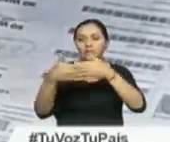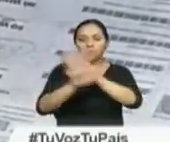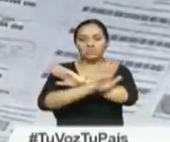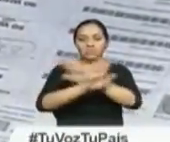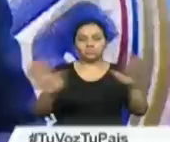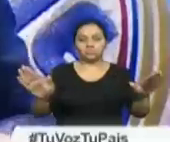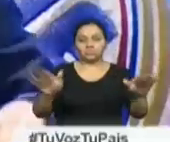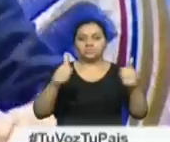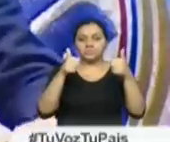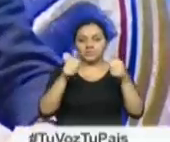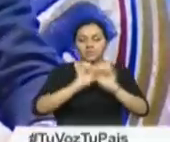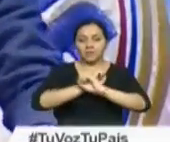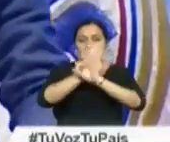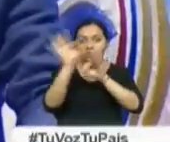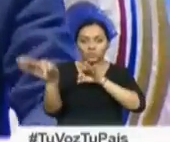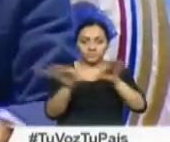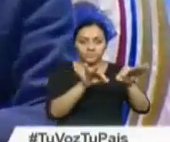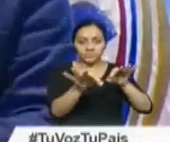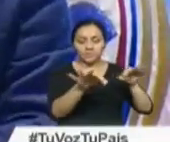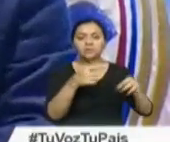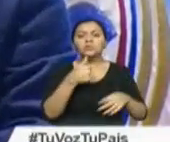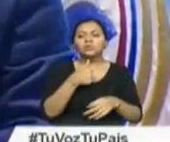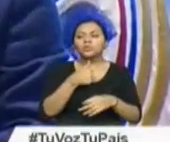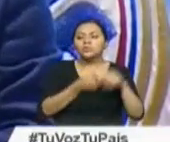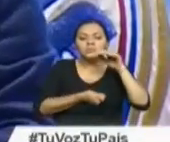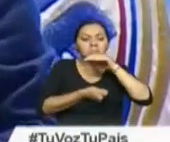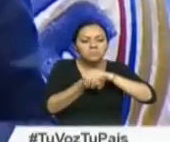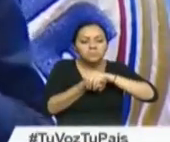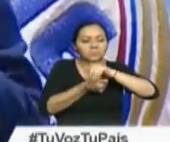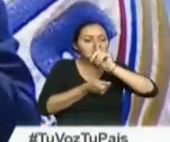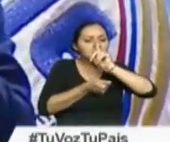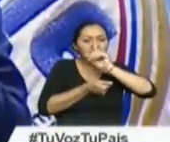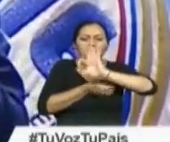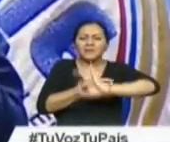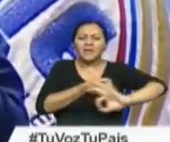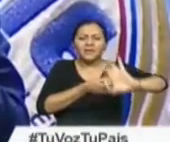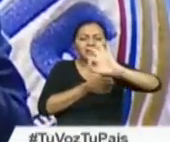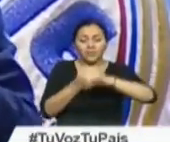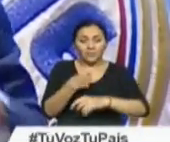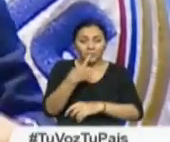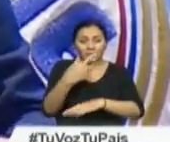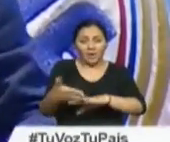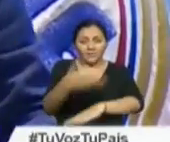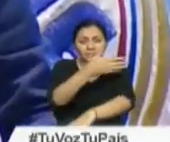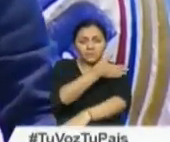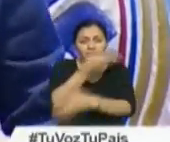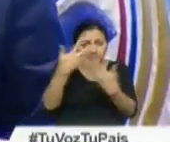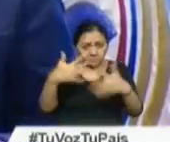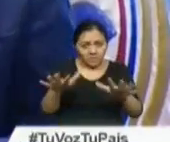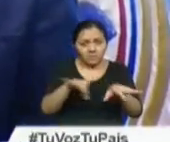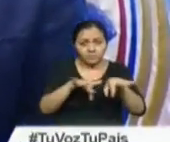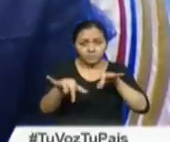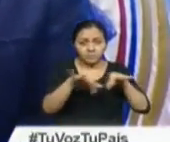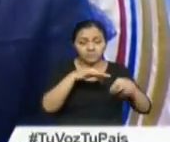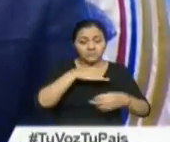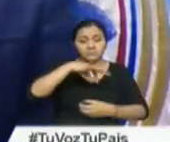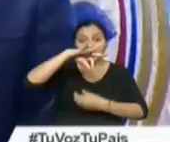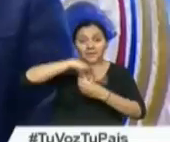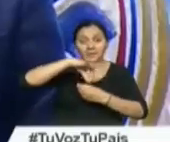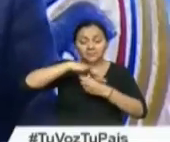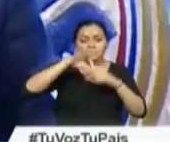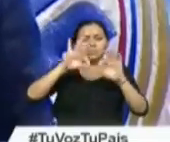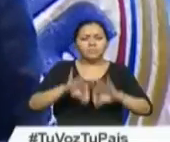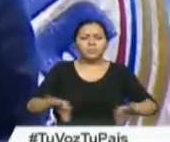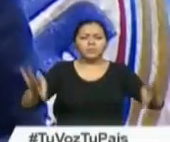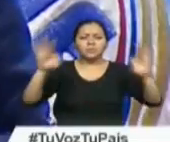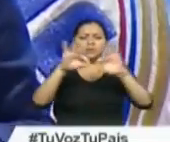con transparencia. No tenemos nada que esconderle al país. Lo dije hace meses. Las elecciones